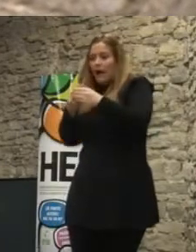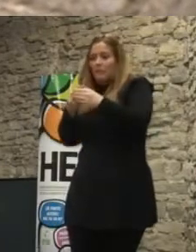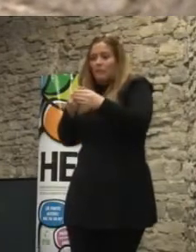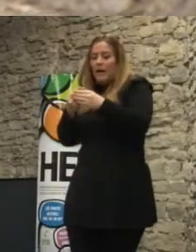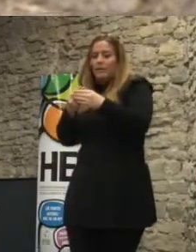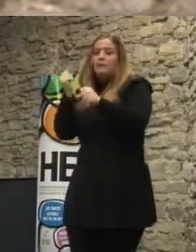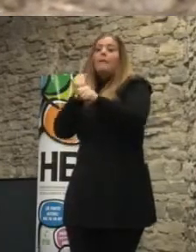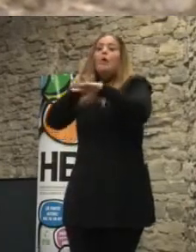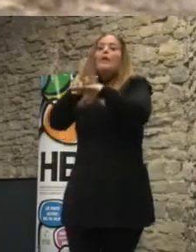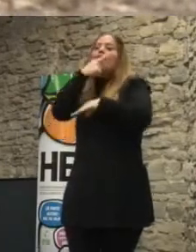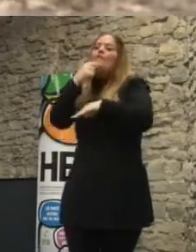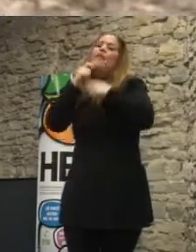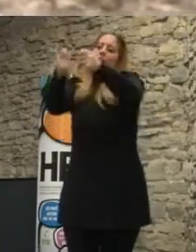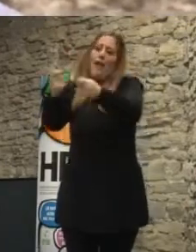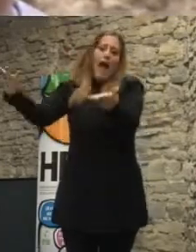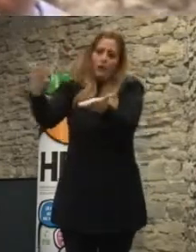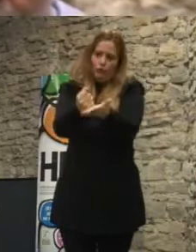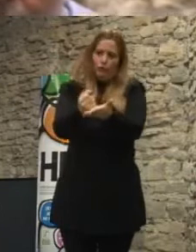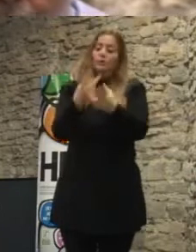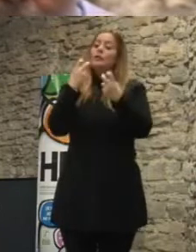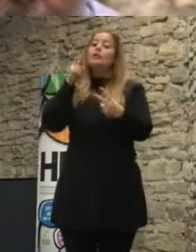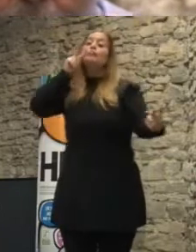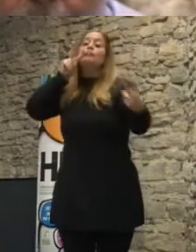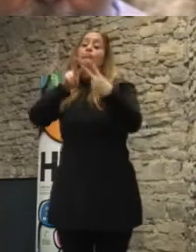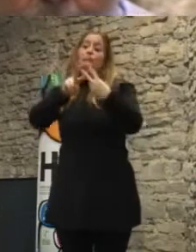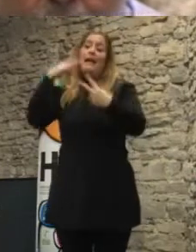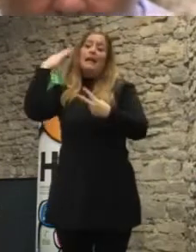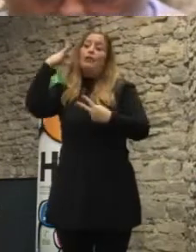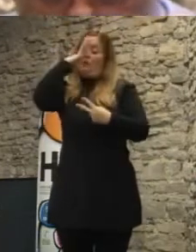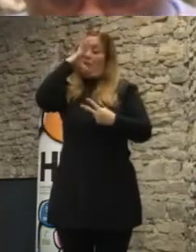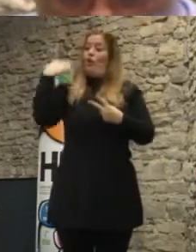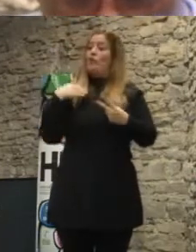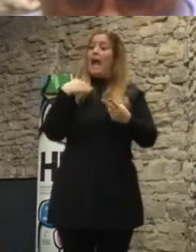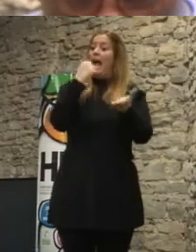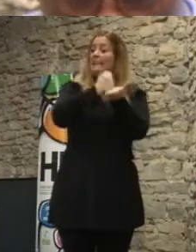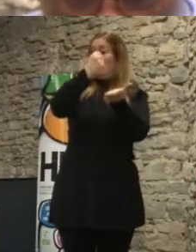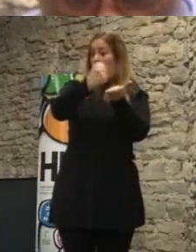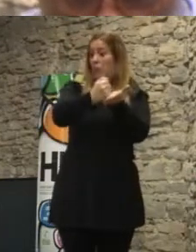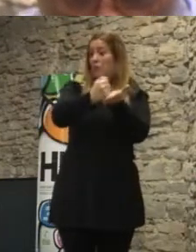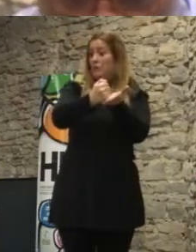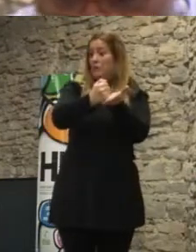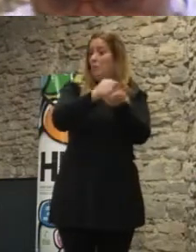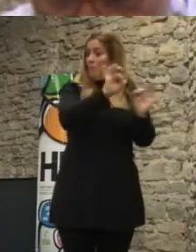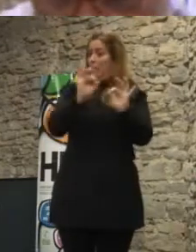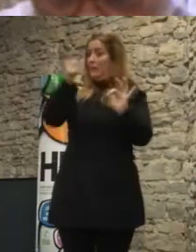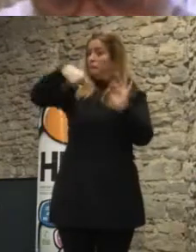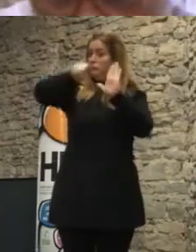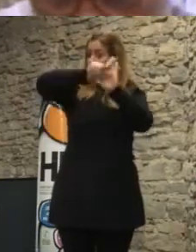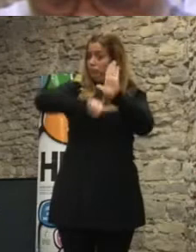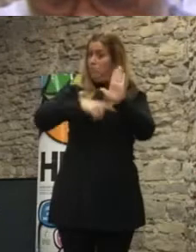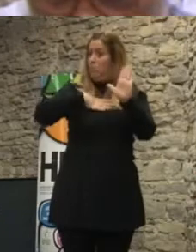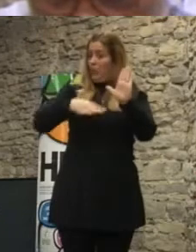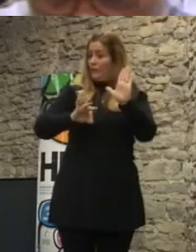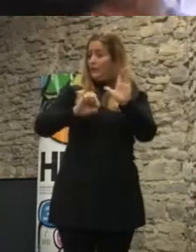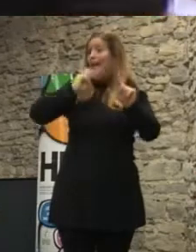¿no? Entonces, bueno, 14 de febrero están abiertas ya las inscripciones, o sea que podéis apuntaros a través de la